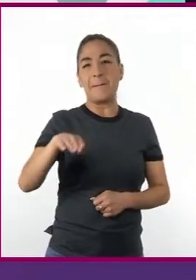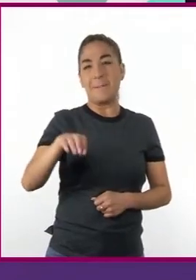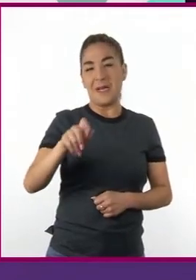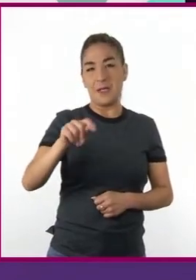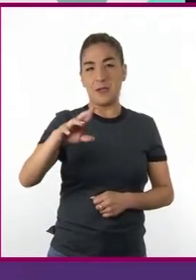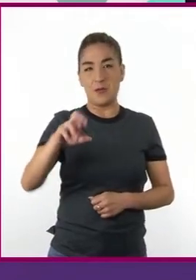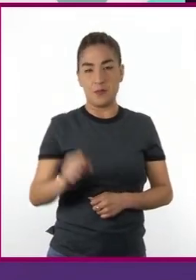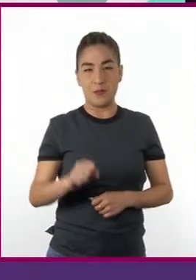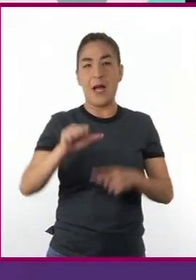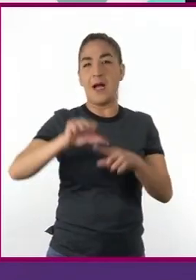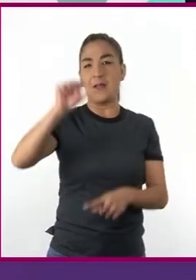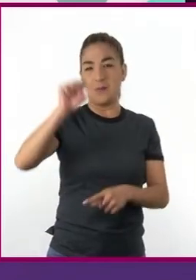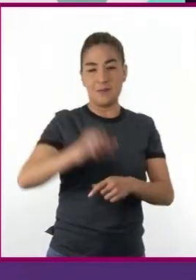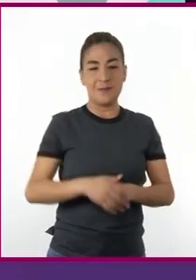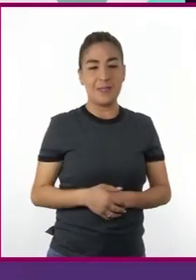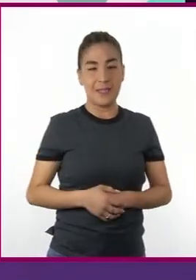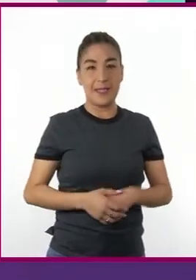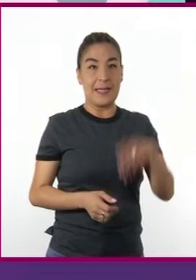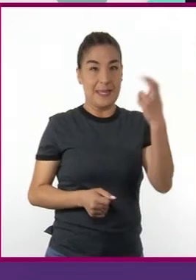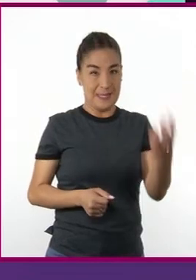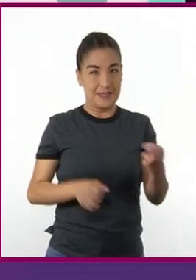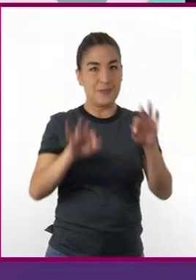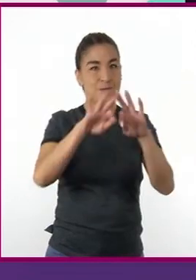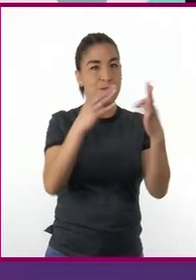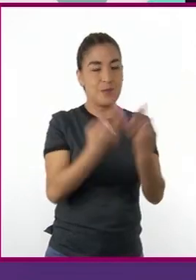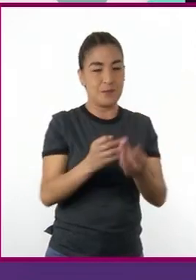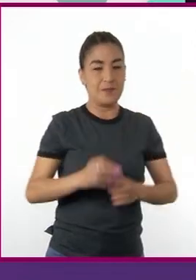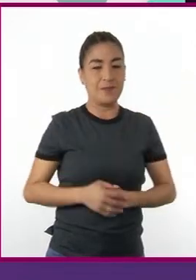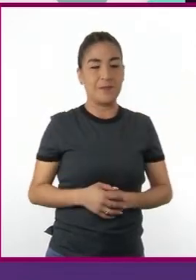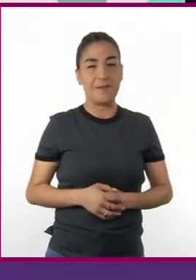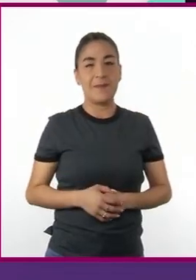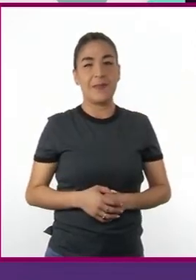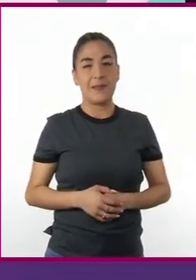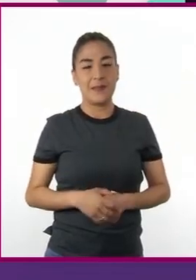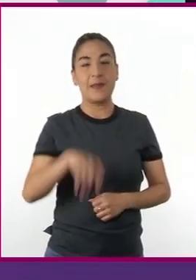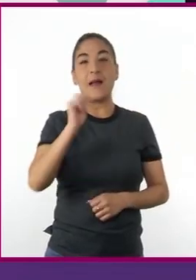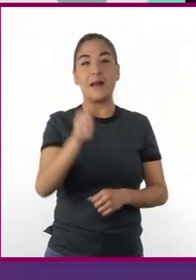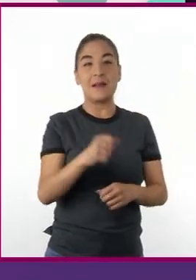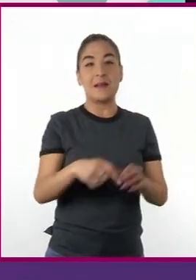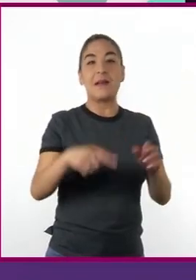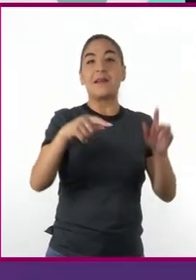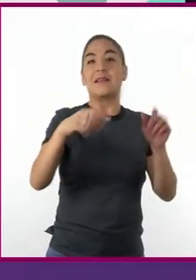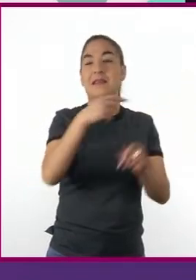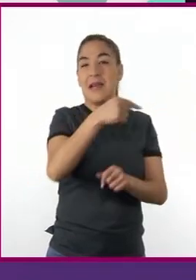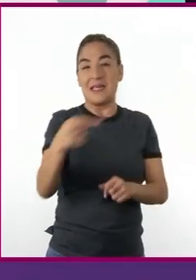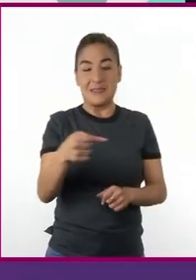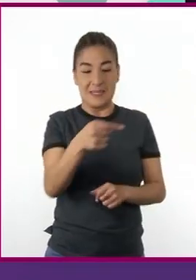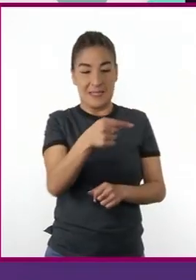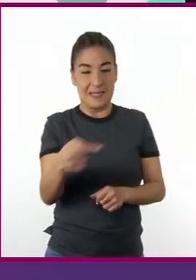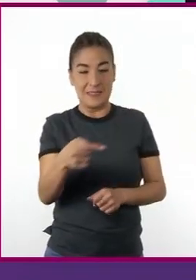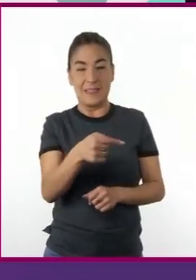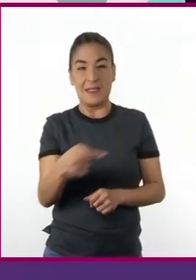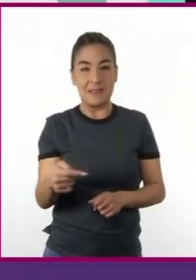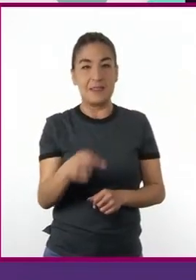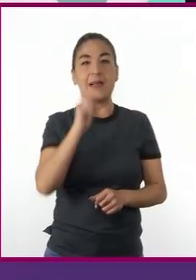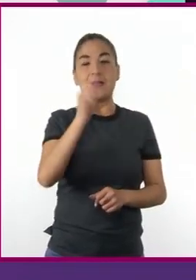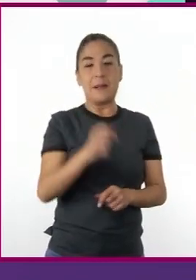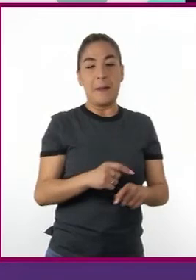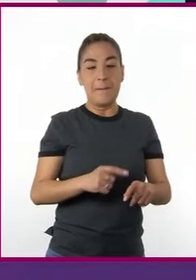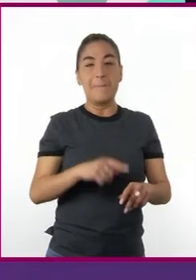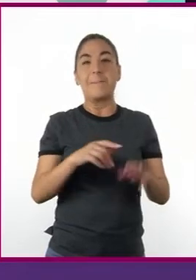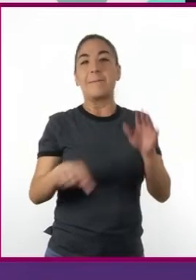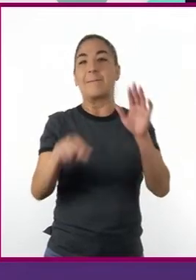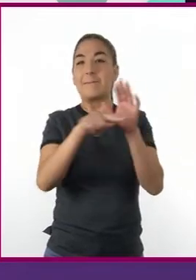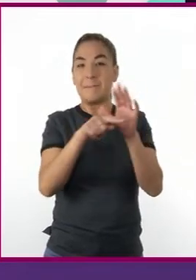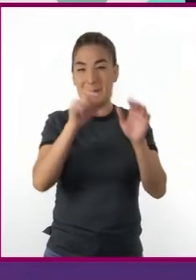altura. De esta forma, al ir restando la cantidad de metros que ha recorrido el objeto, menos la altura